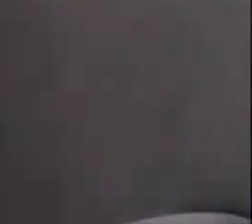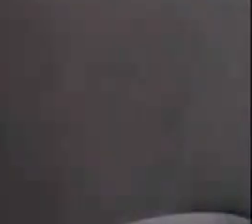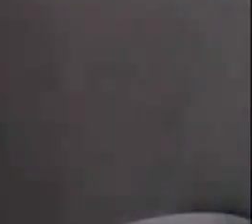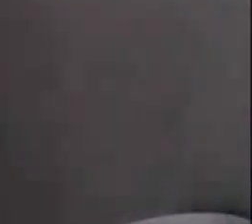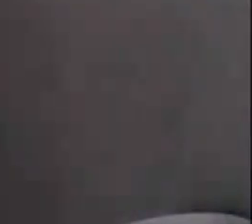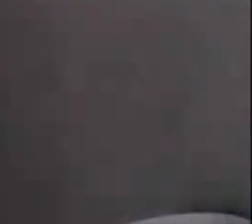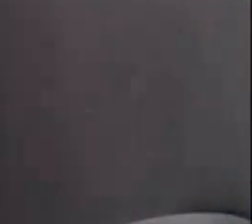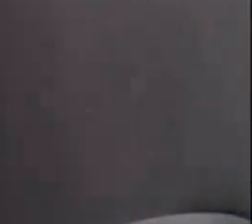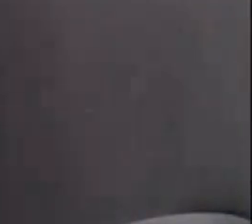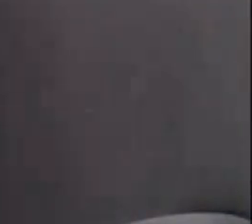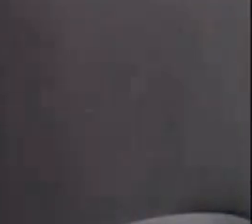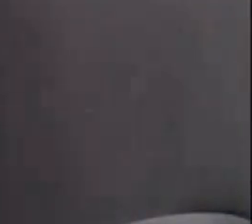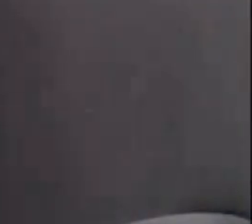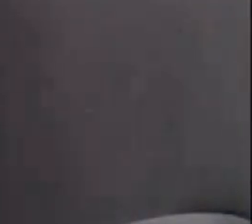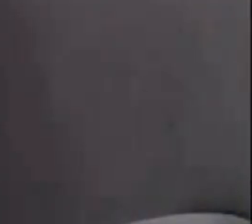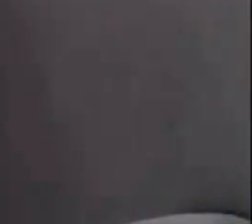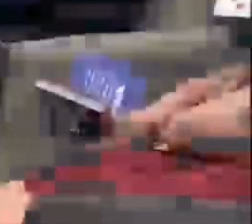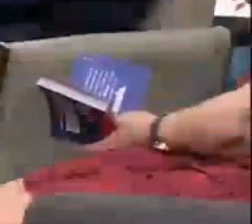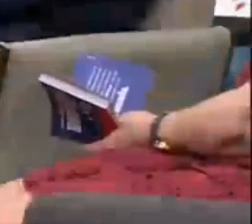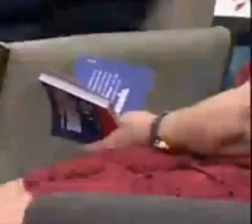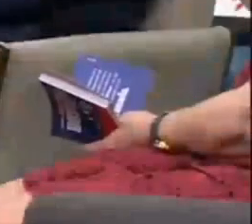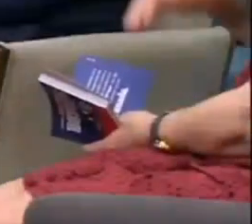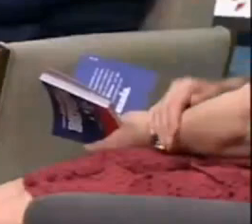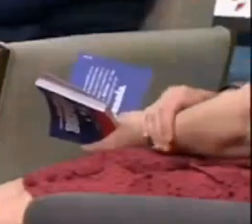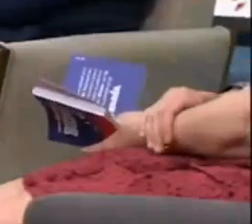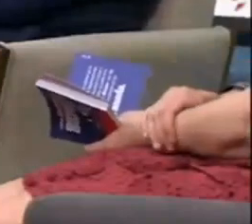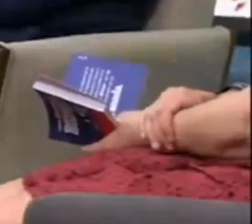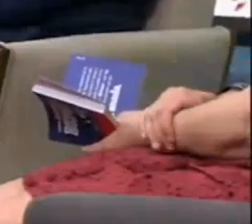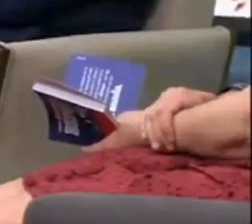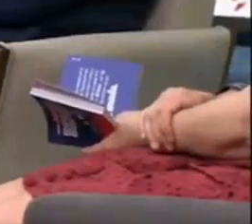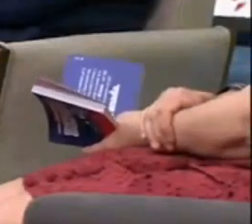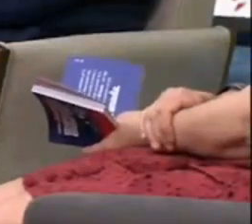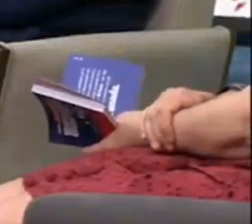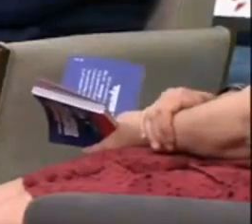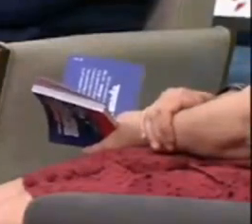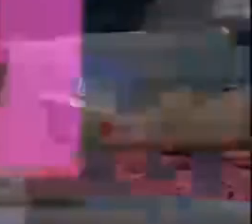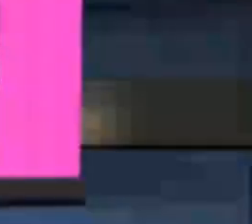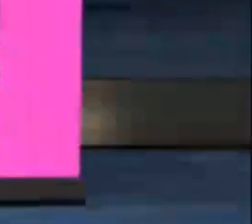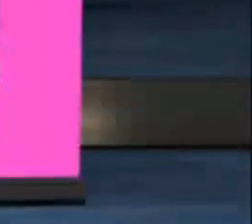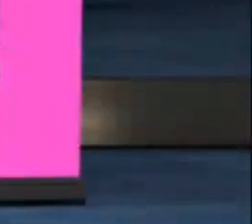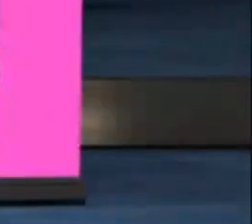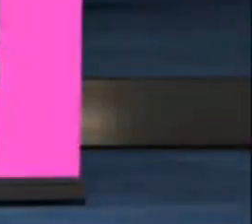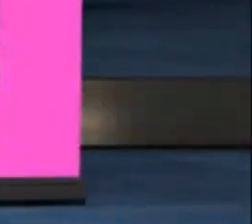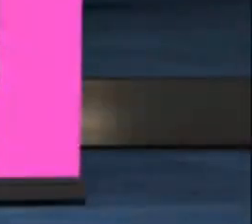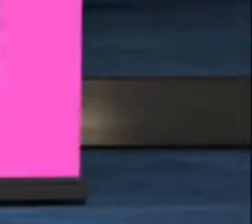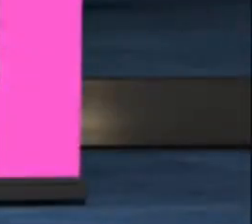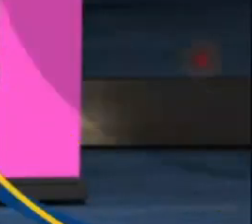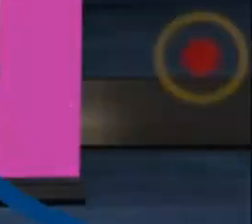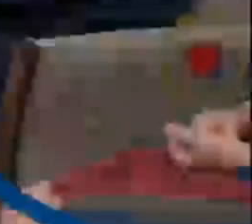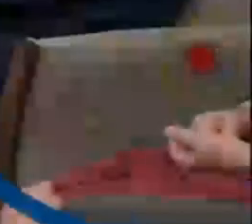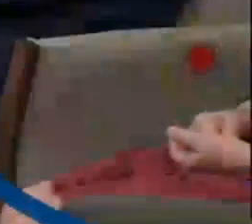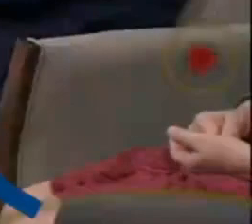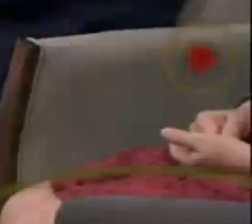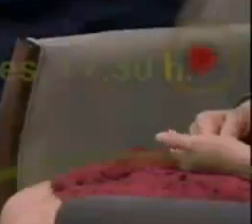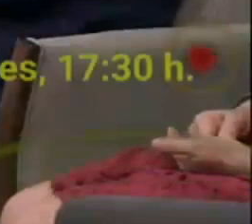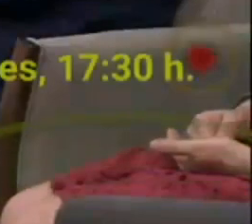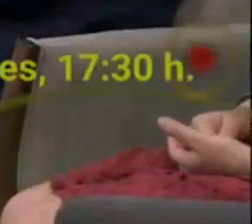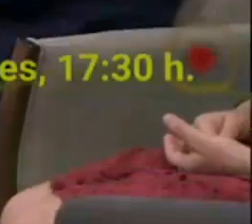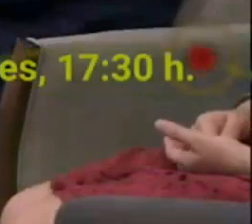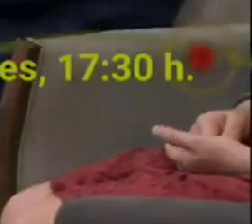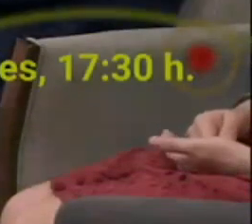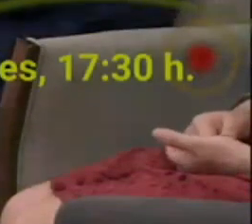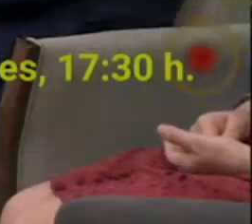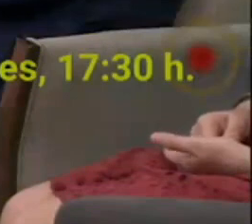emisión se revelarán datos interesantes y que desconocías del deporte y los aficionados. Todo su país se es vuelve lleno. Una pista de... Datos curiosos